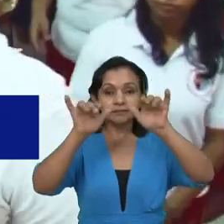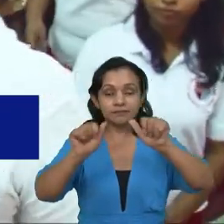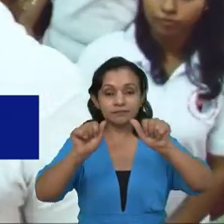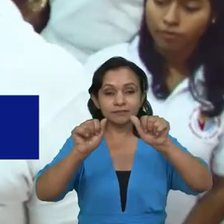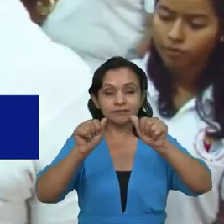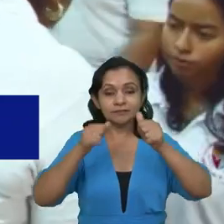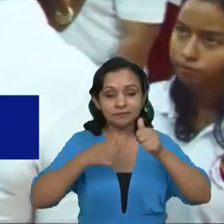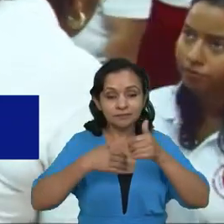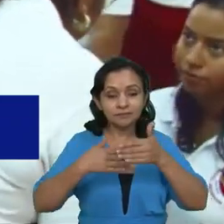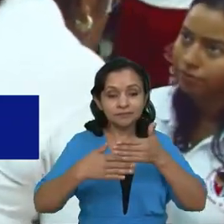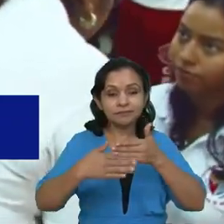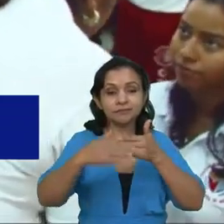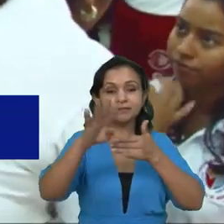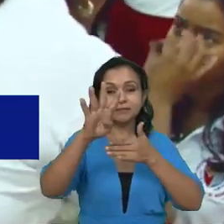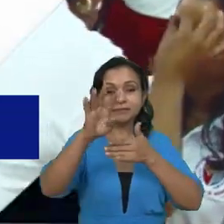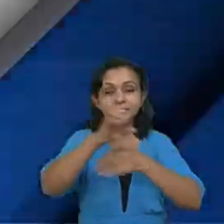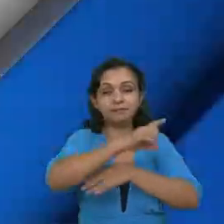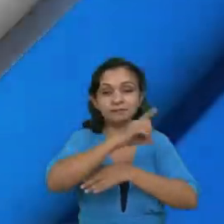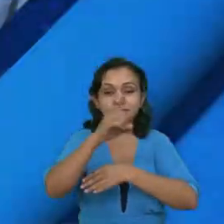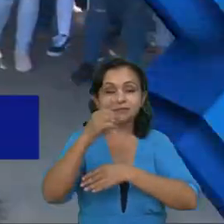época de cuaresma